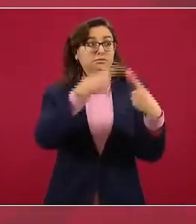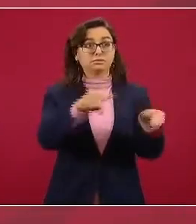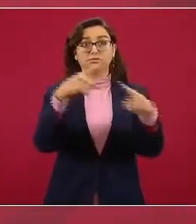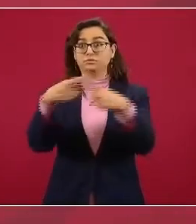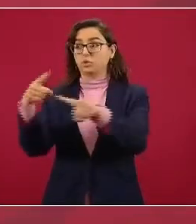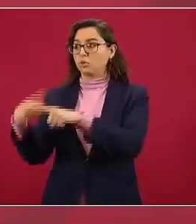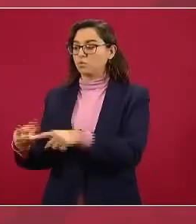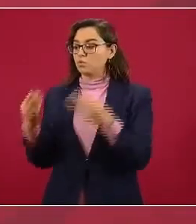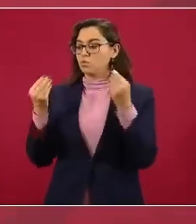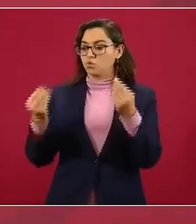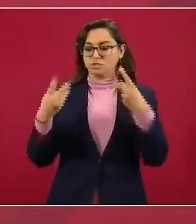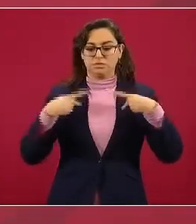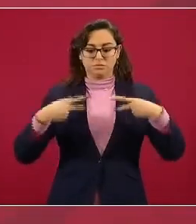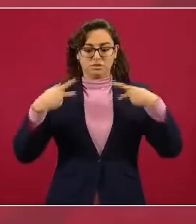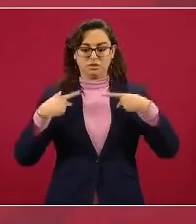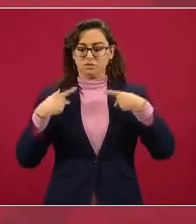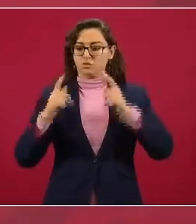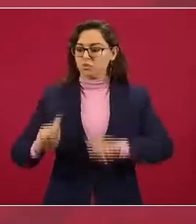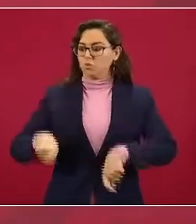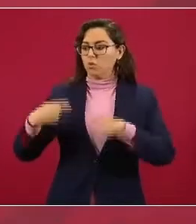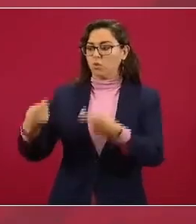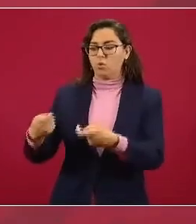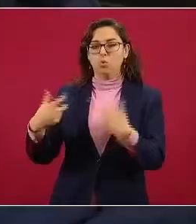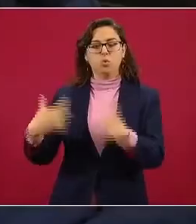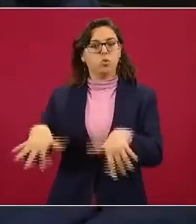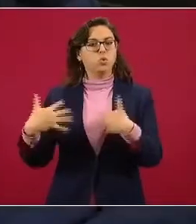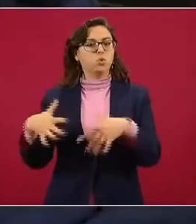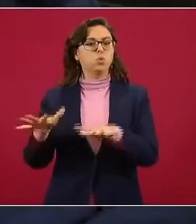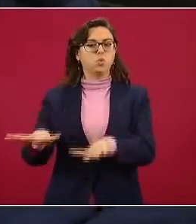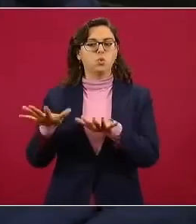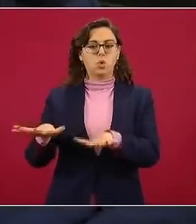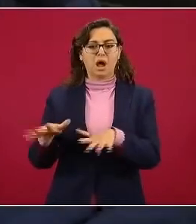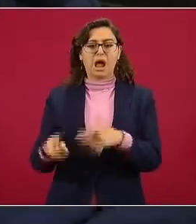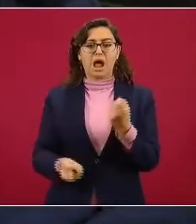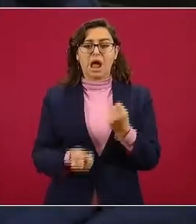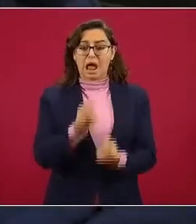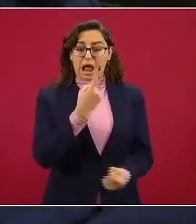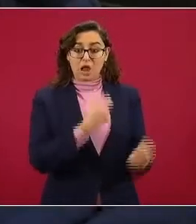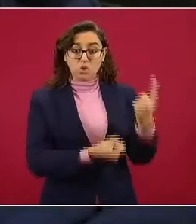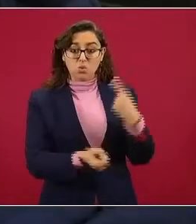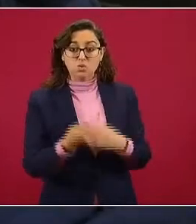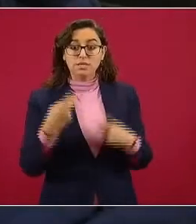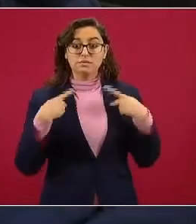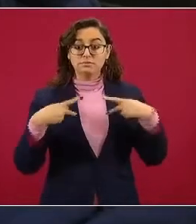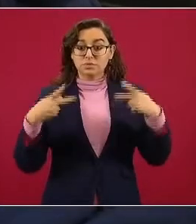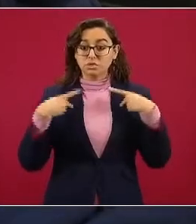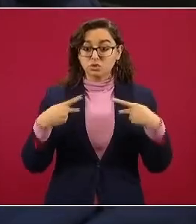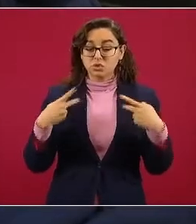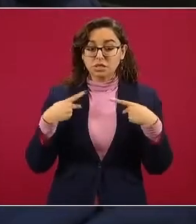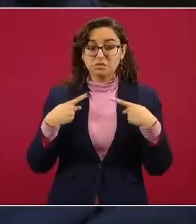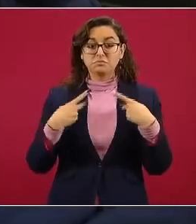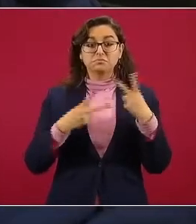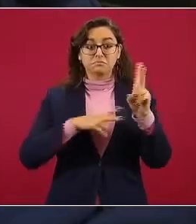servicio. El hecho de no ser del servicio no quiere decir o que seas político. La diplomacia es política.